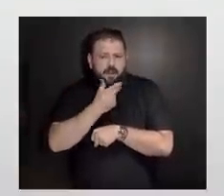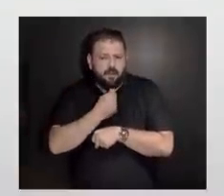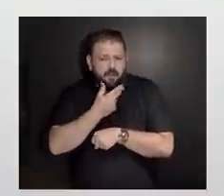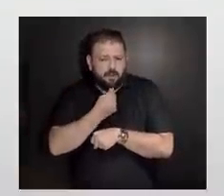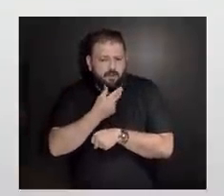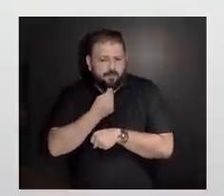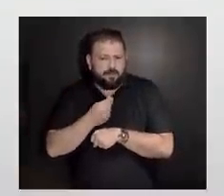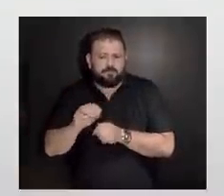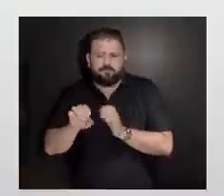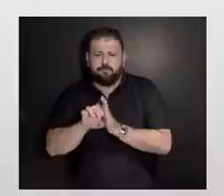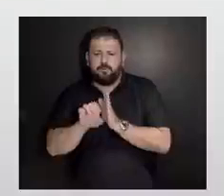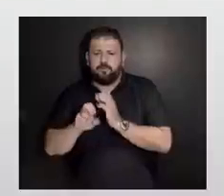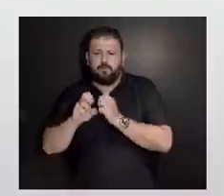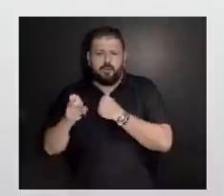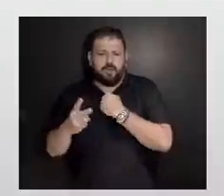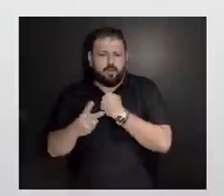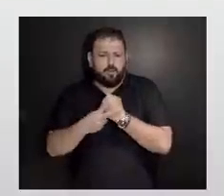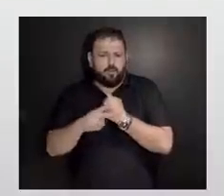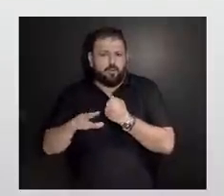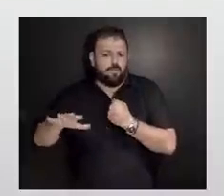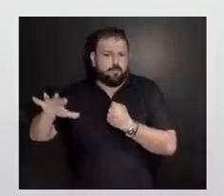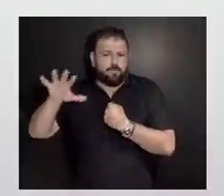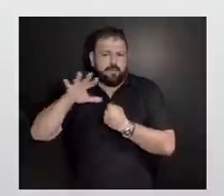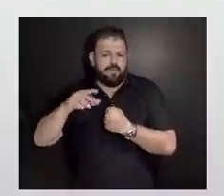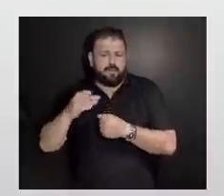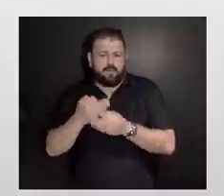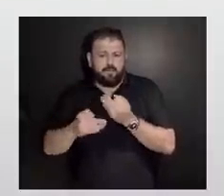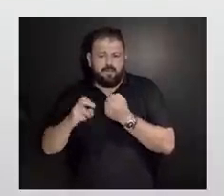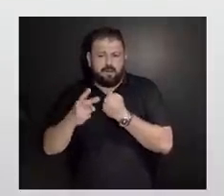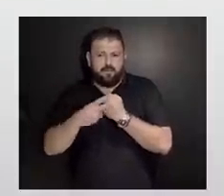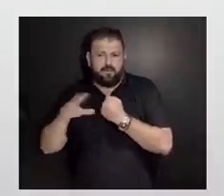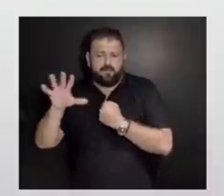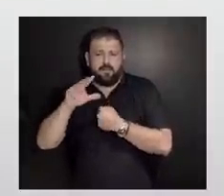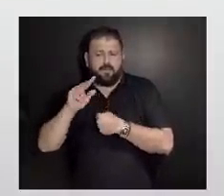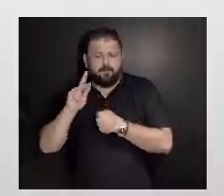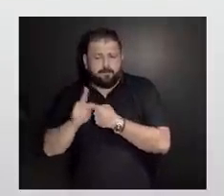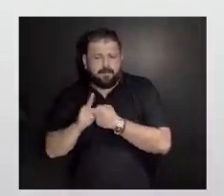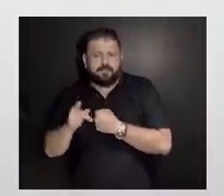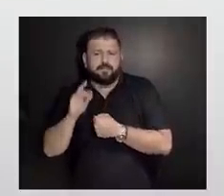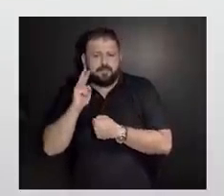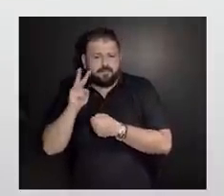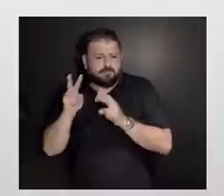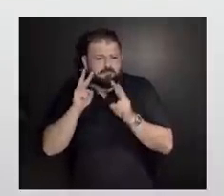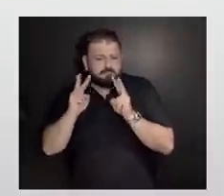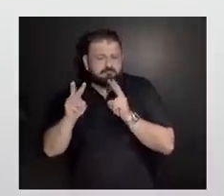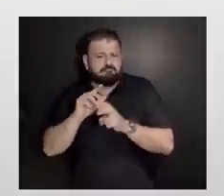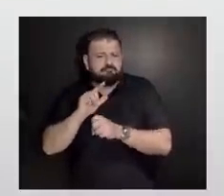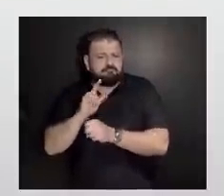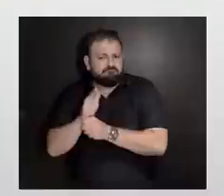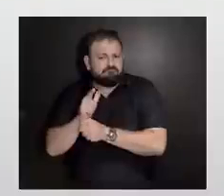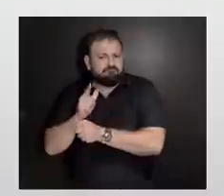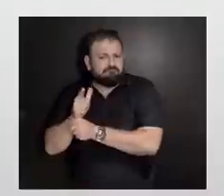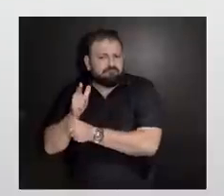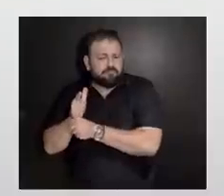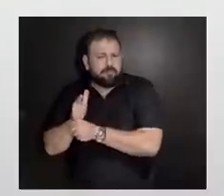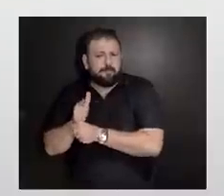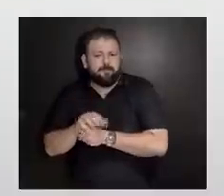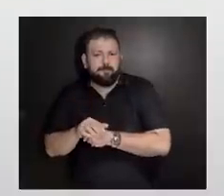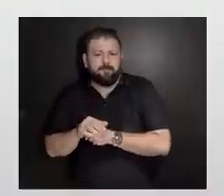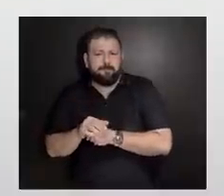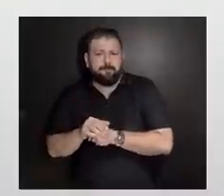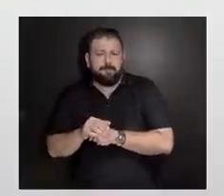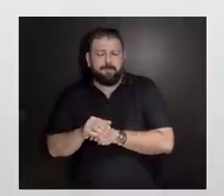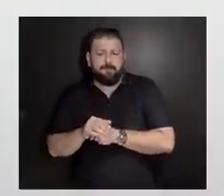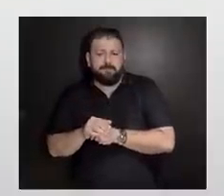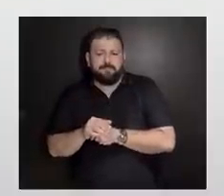en Europa más altas se encuentran en países escandinavos, como les mencionaba, como con esta característica nórdica o